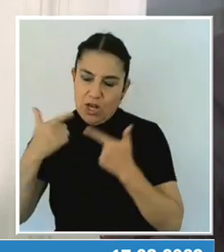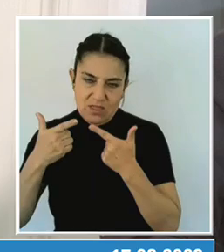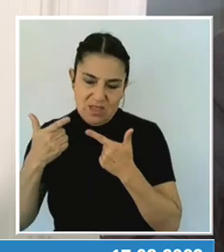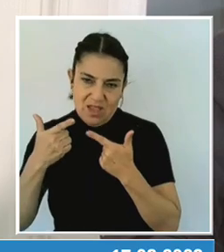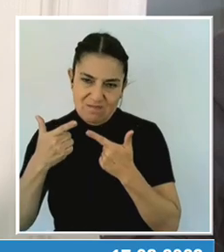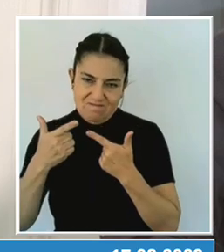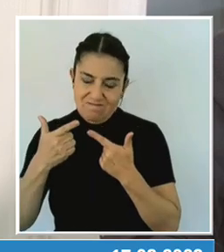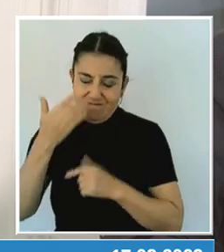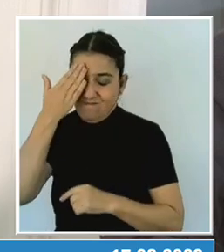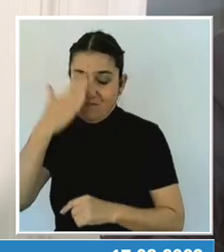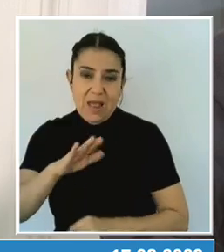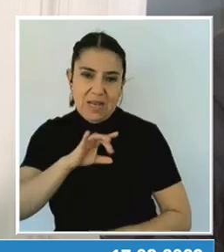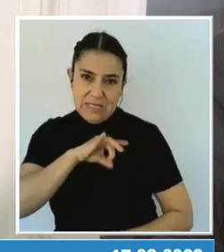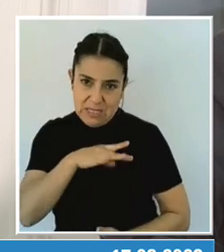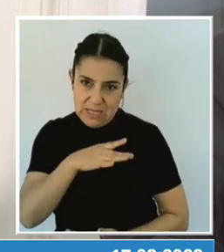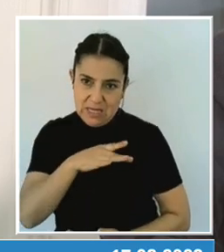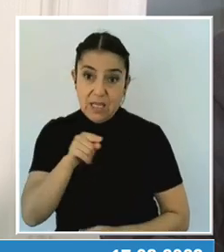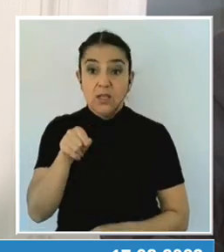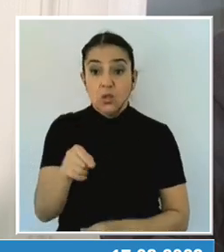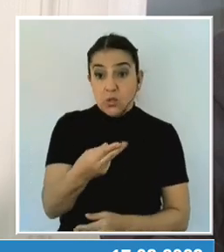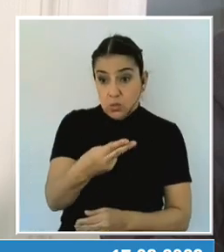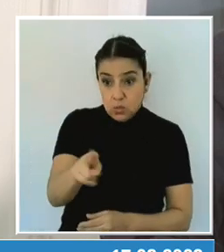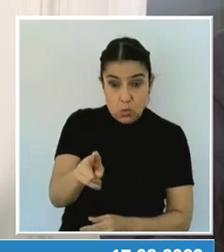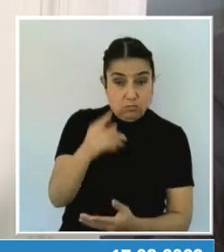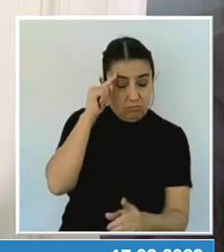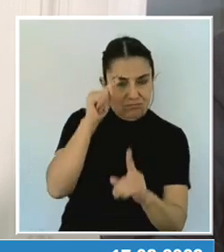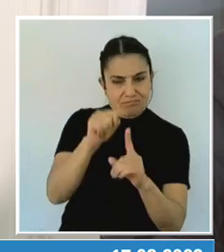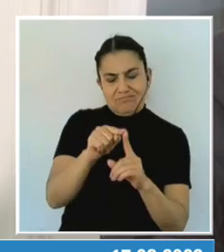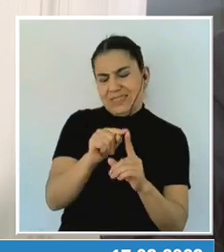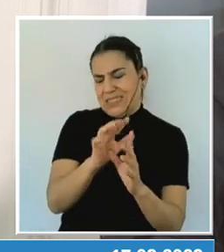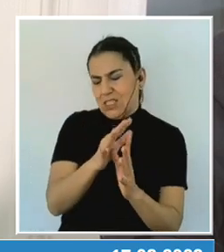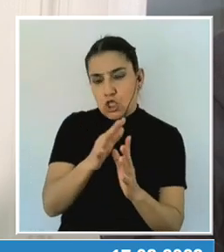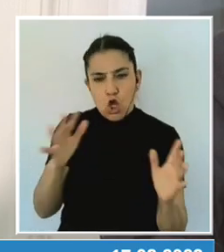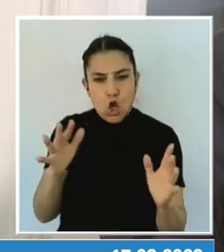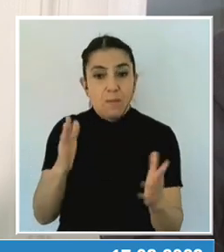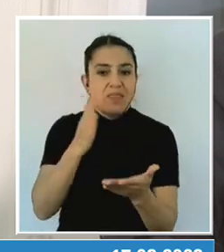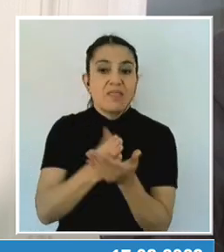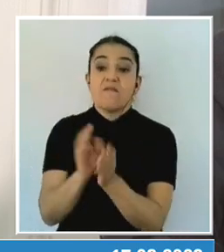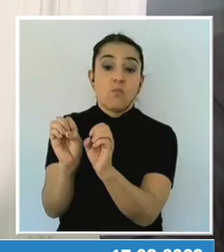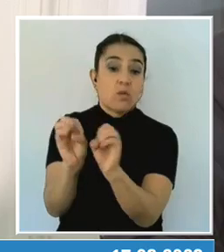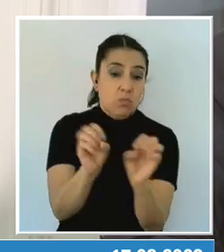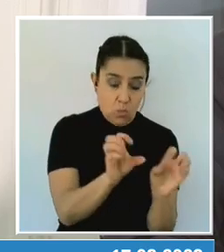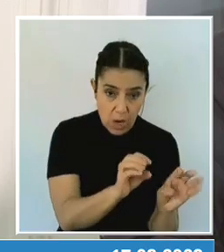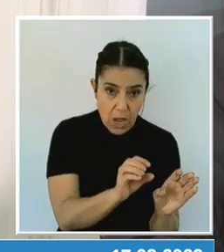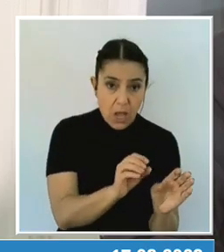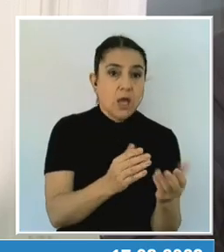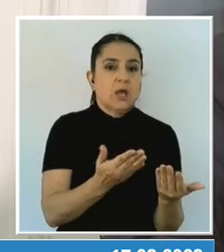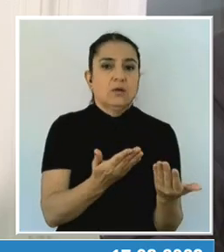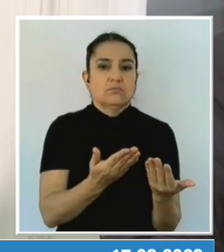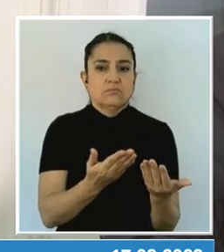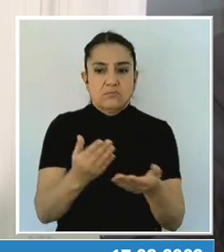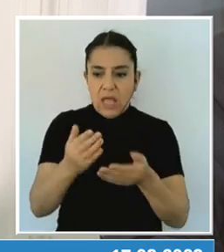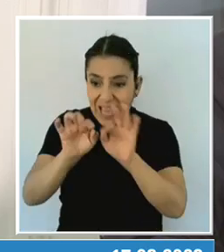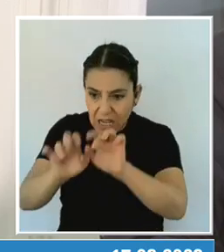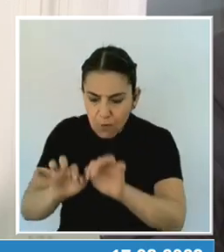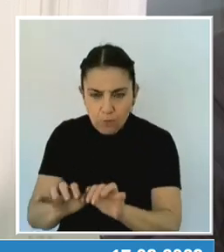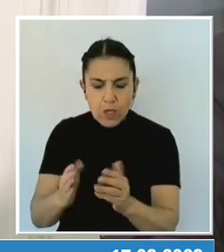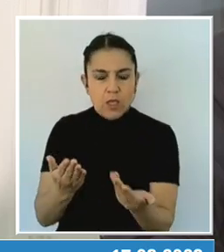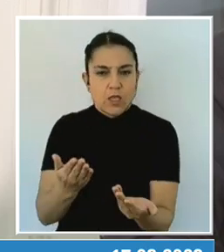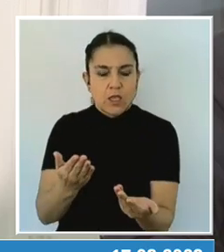Entonces la tarea es enorme, hay que educar, hay que enseñar, hay que escribir, hay que